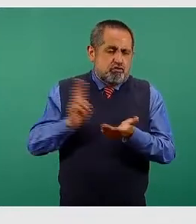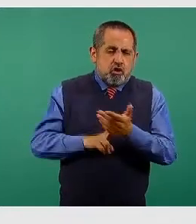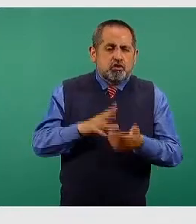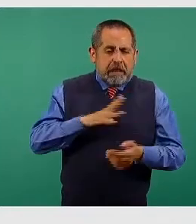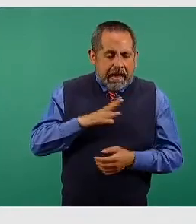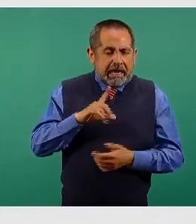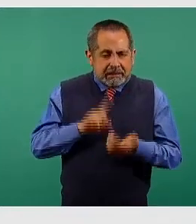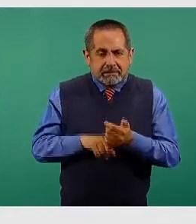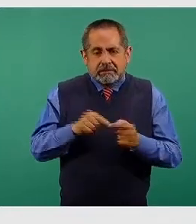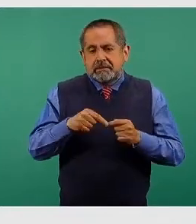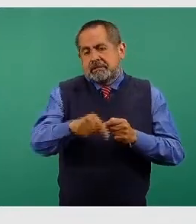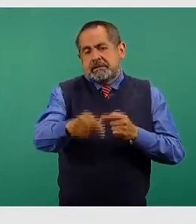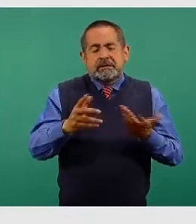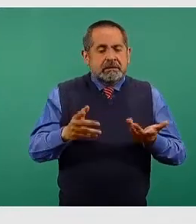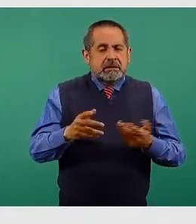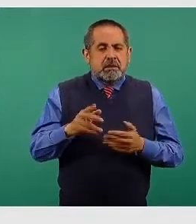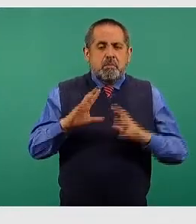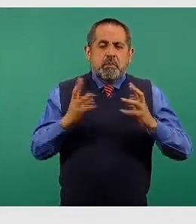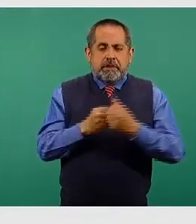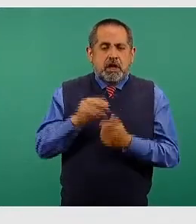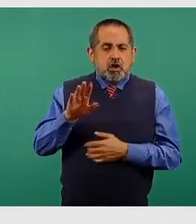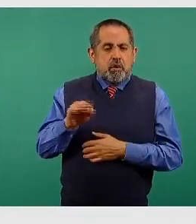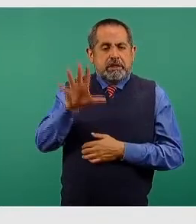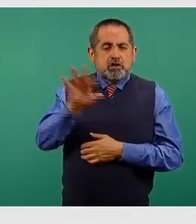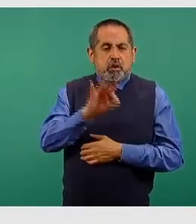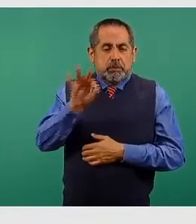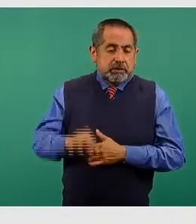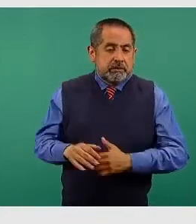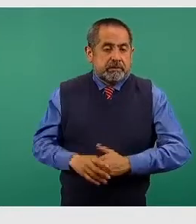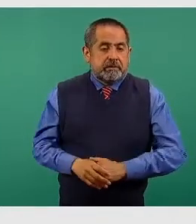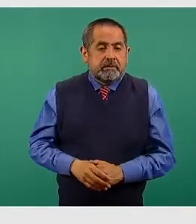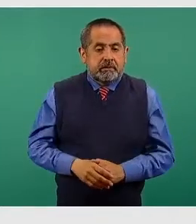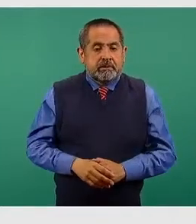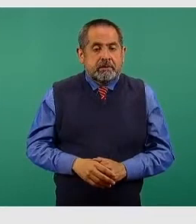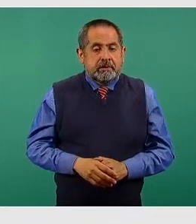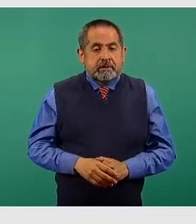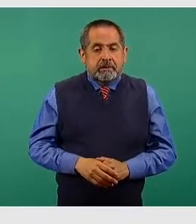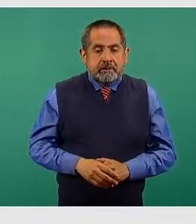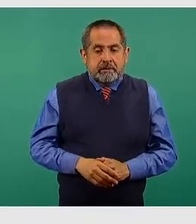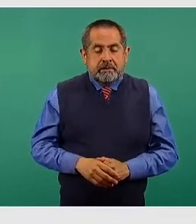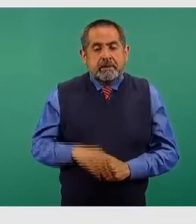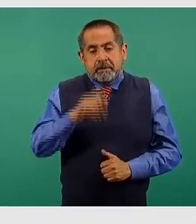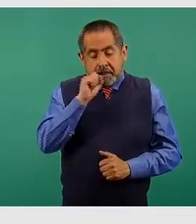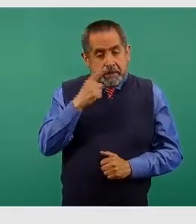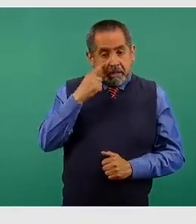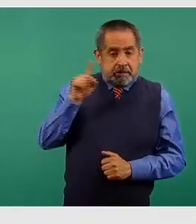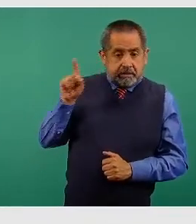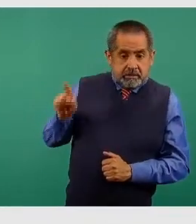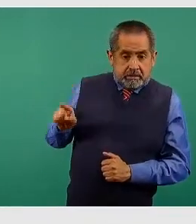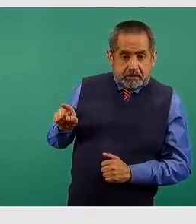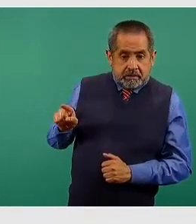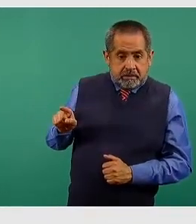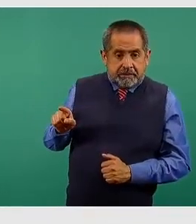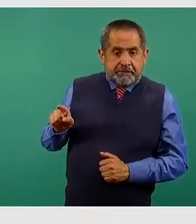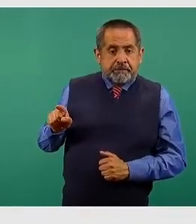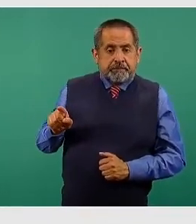clínicos, es decir, alrededor de un 95%. También podemos notar ya el día de hoy cómo